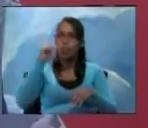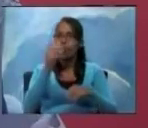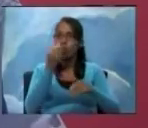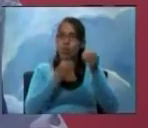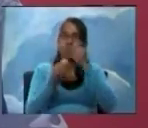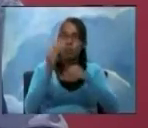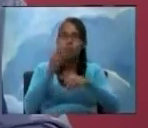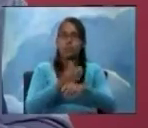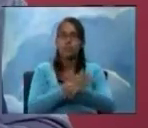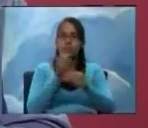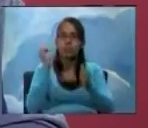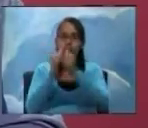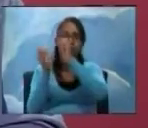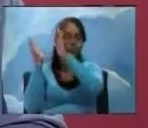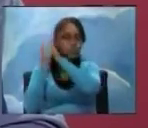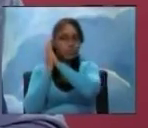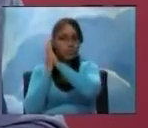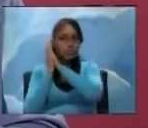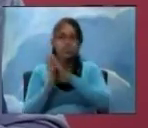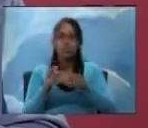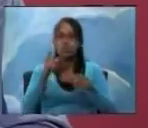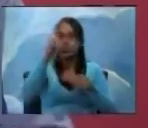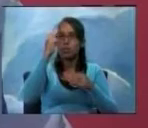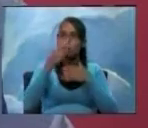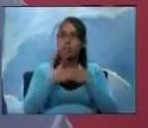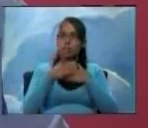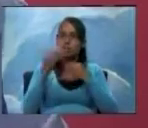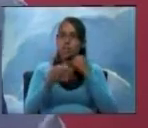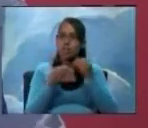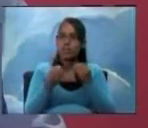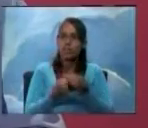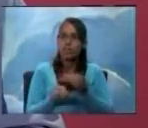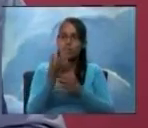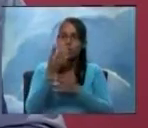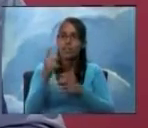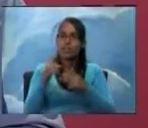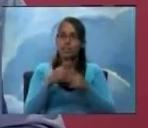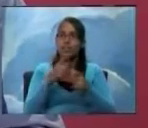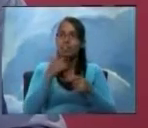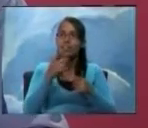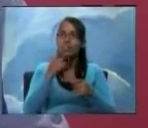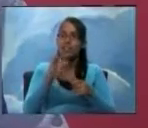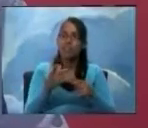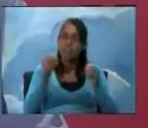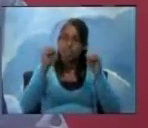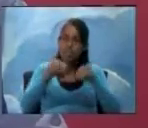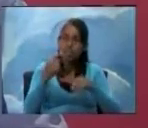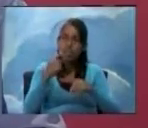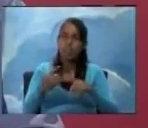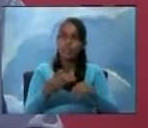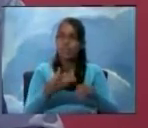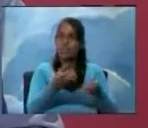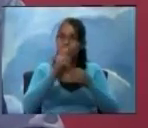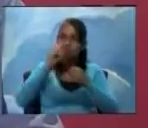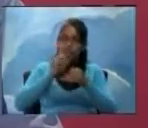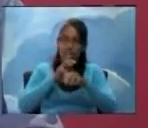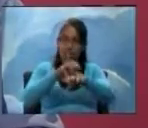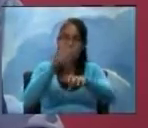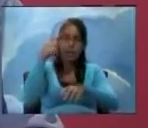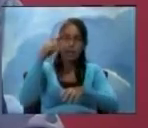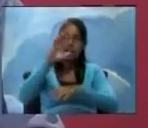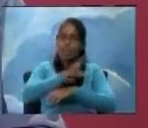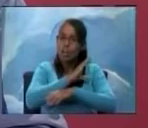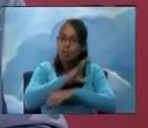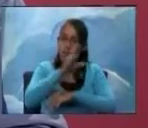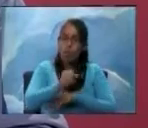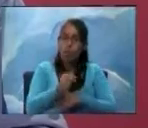antes de acostarnos. Ay, Dios mío, nos hace falta el gas. Todavía nos quedaba algo en el recurso y le dije, saque eso y se lo da para que compre